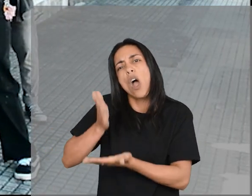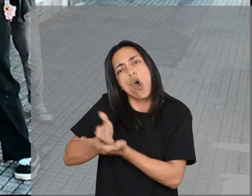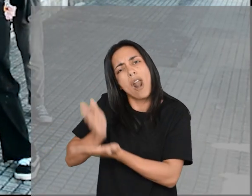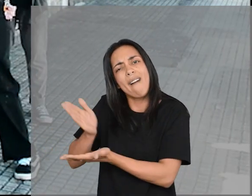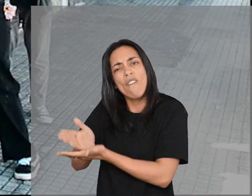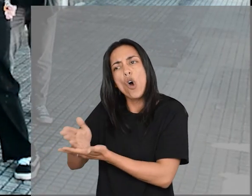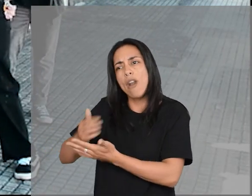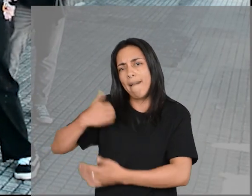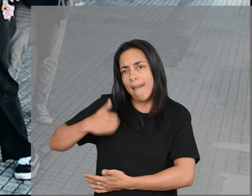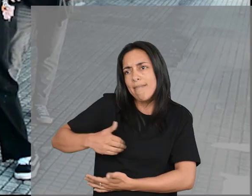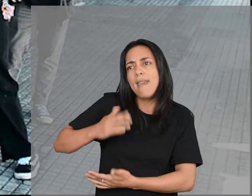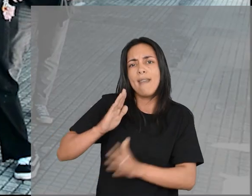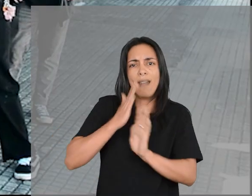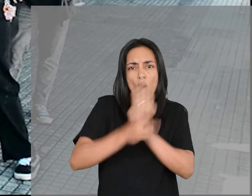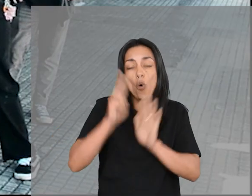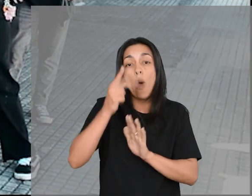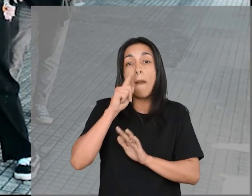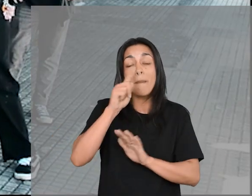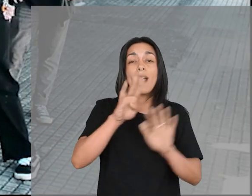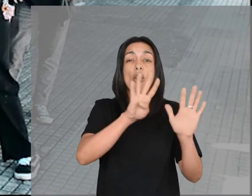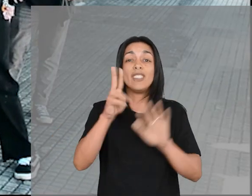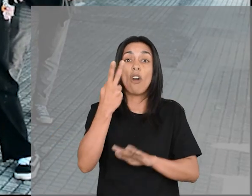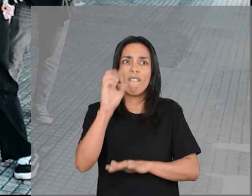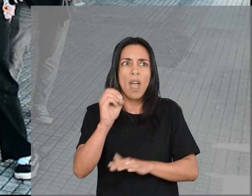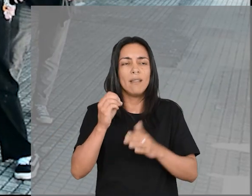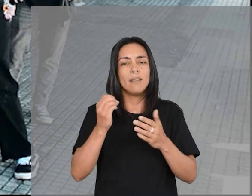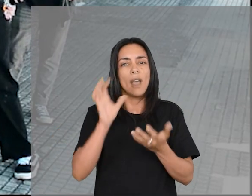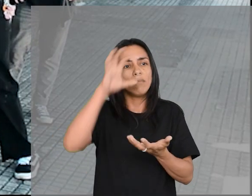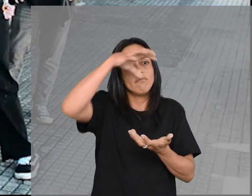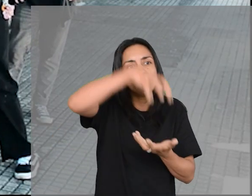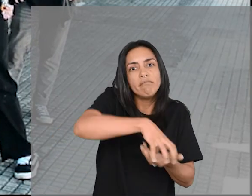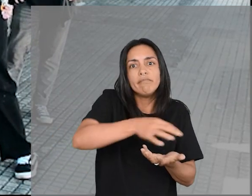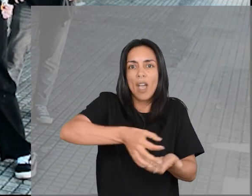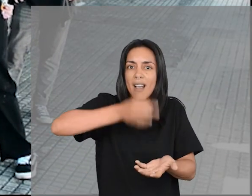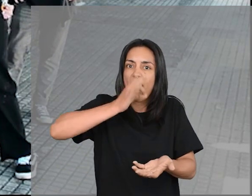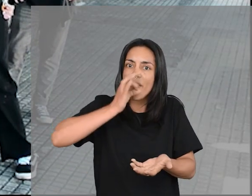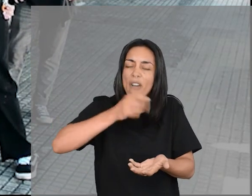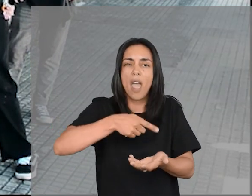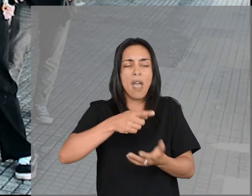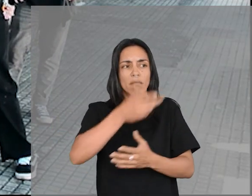En 1920 abre el Café Suizo y bueno, fue un hombre destacado de nuestra cultura,